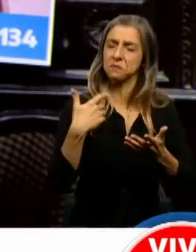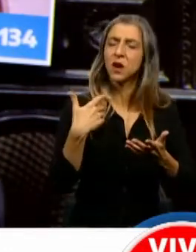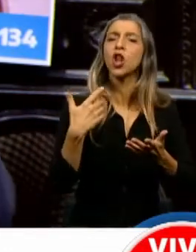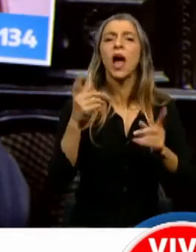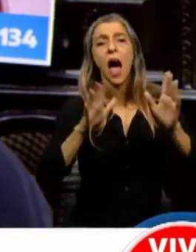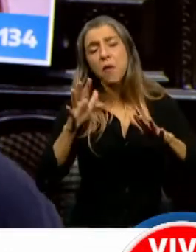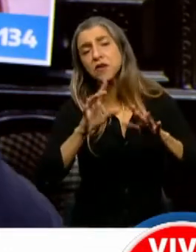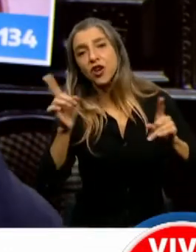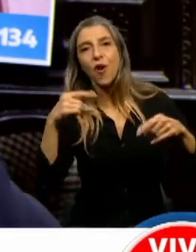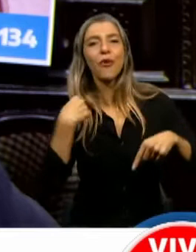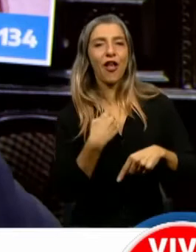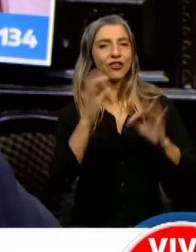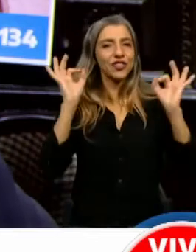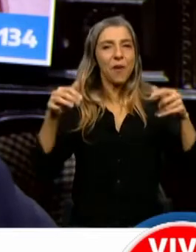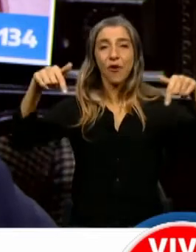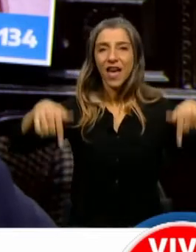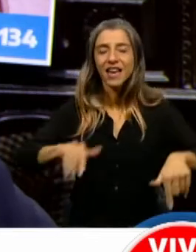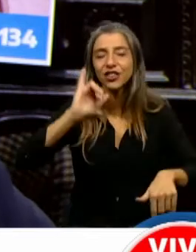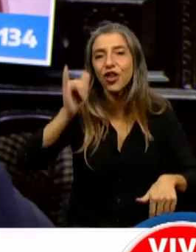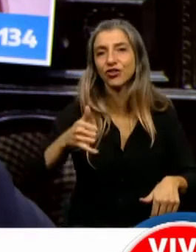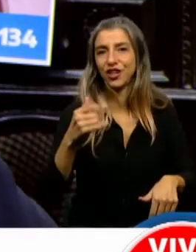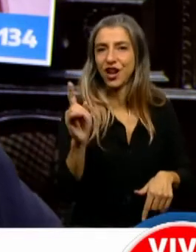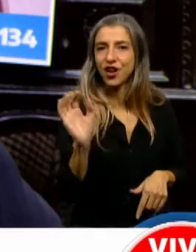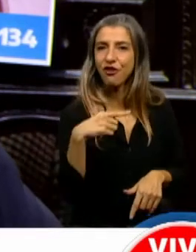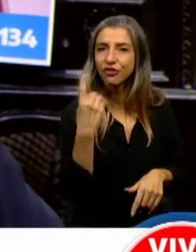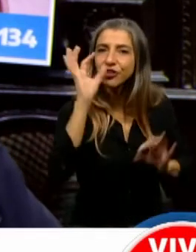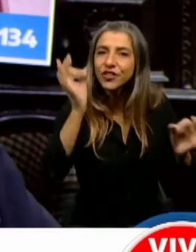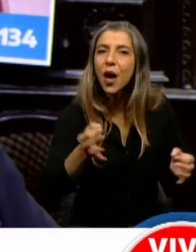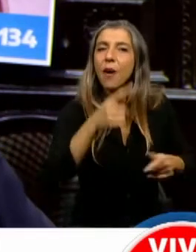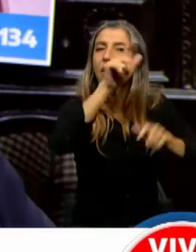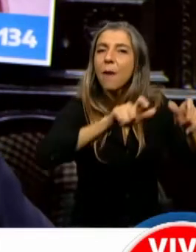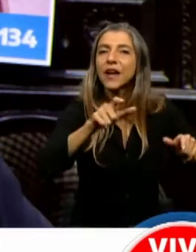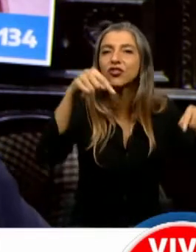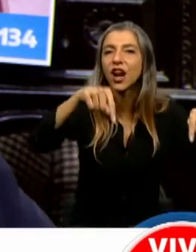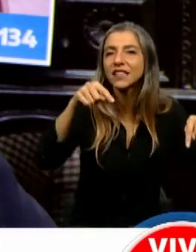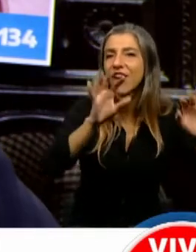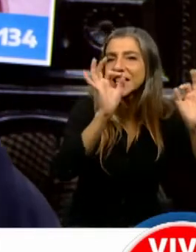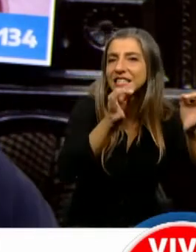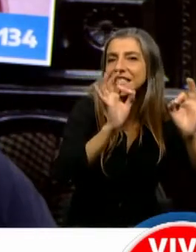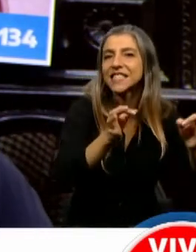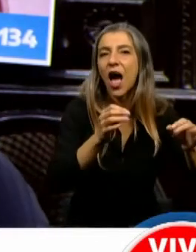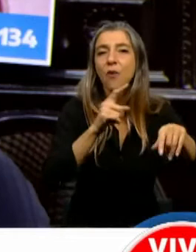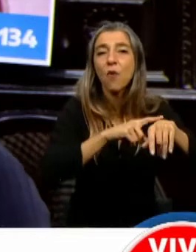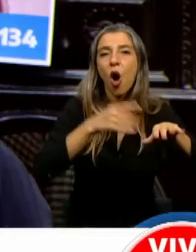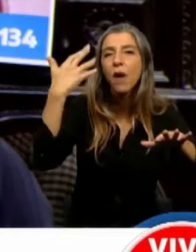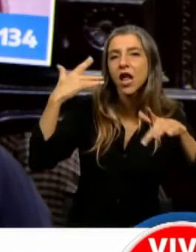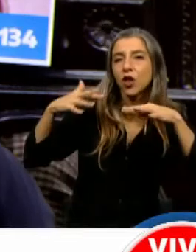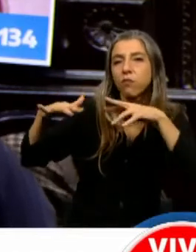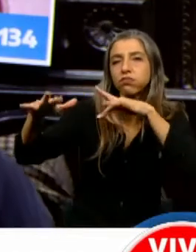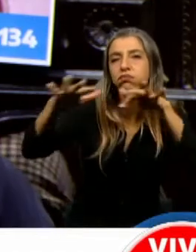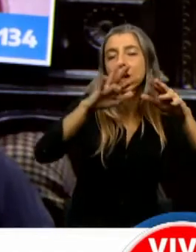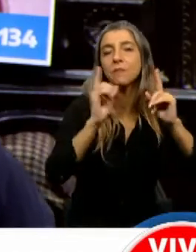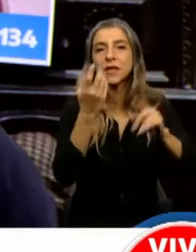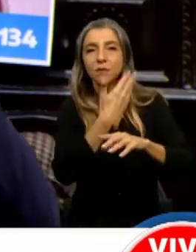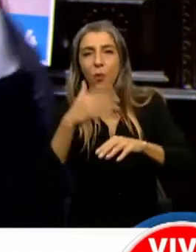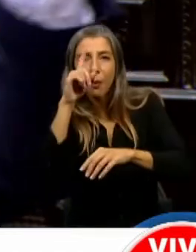entonces tenemos un oído escuchando lo que pasa. Cuando hubo algún ruido con este tema, el presidente de la Nación, el